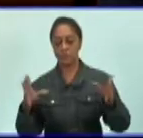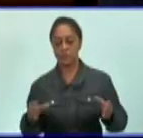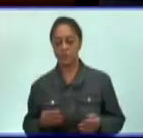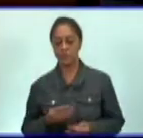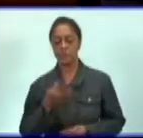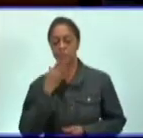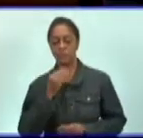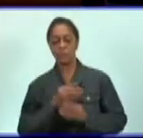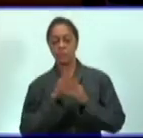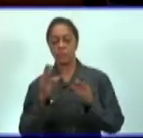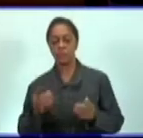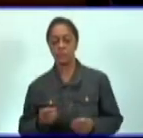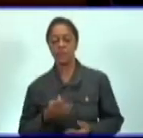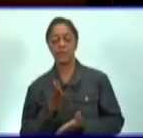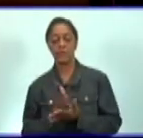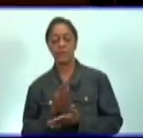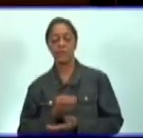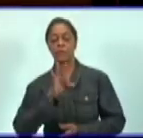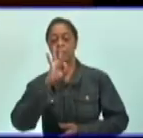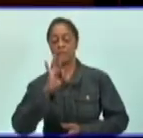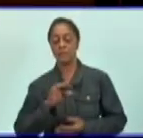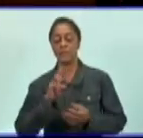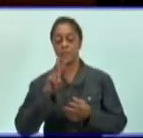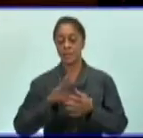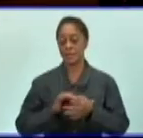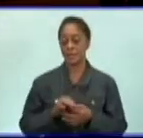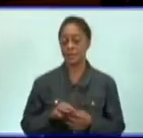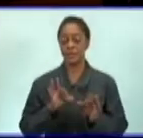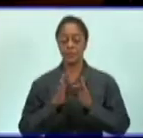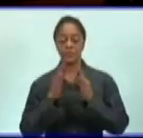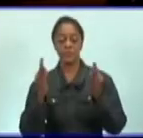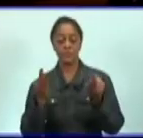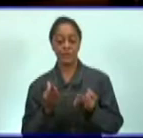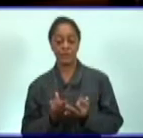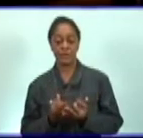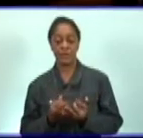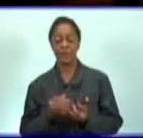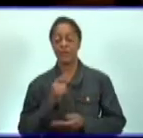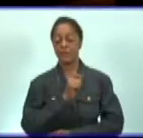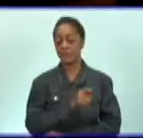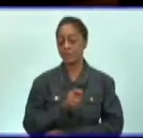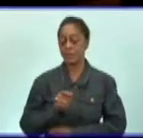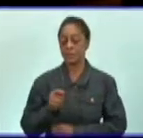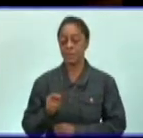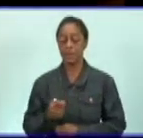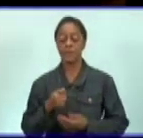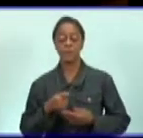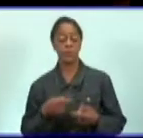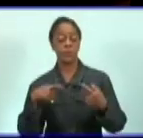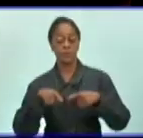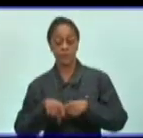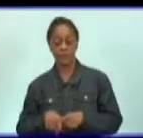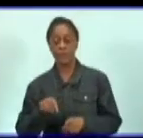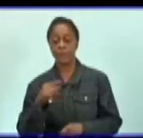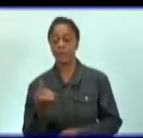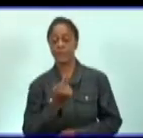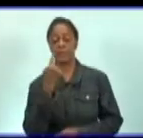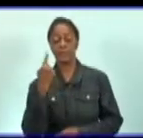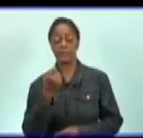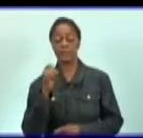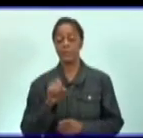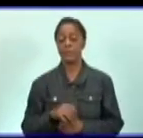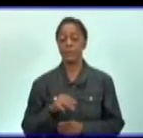Buenos días a los escolares de tercer grado, familiares y docentes que nos acompañan en esta primera